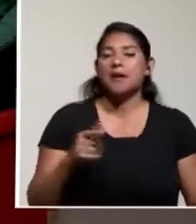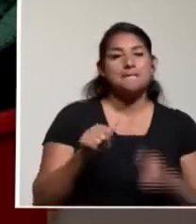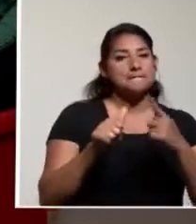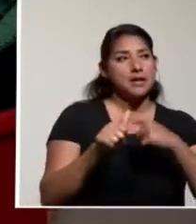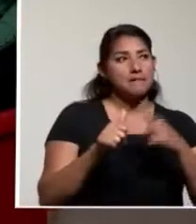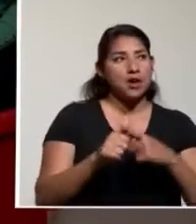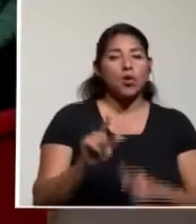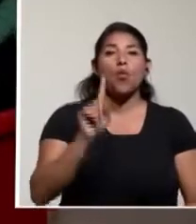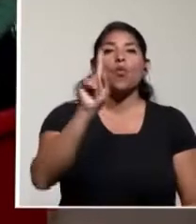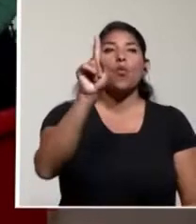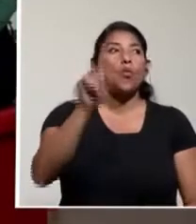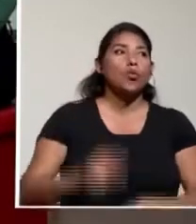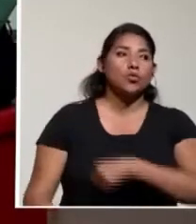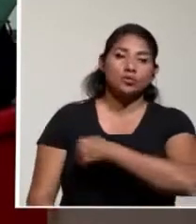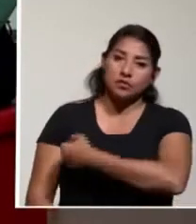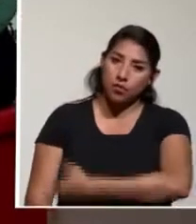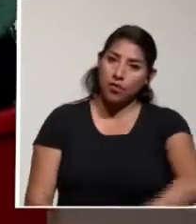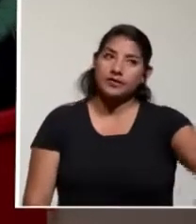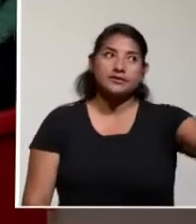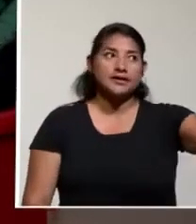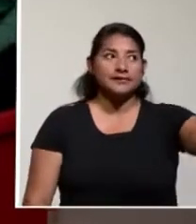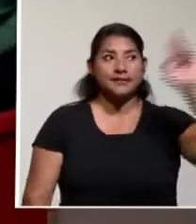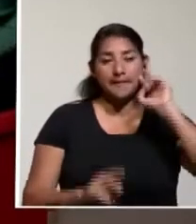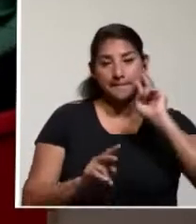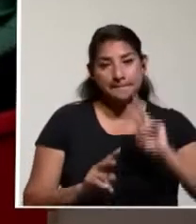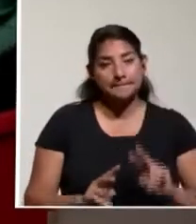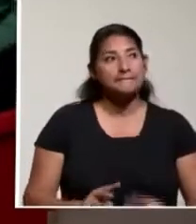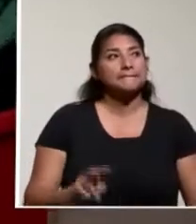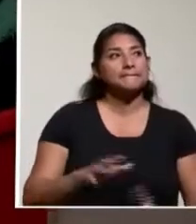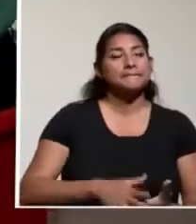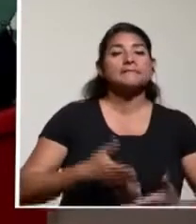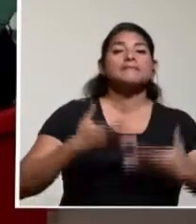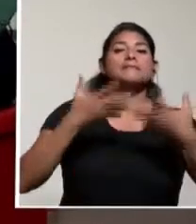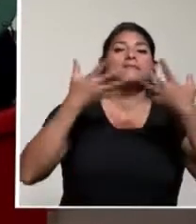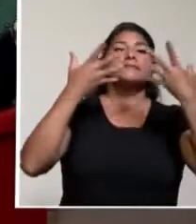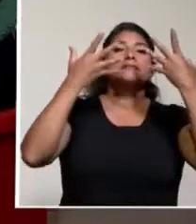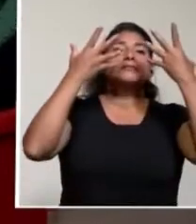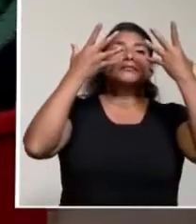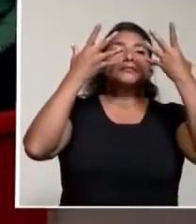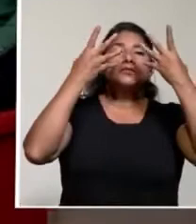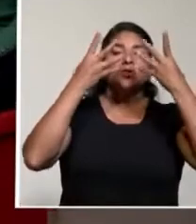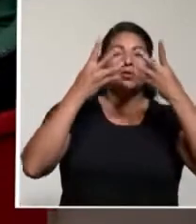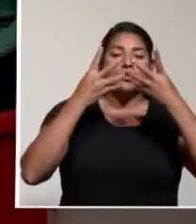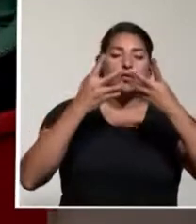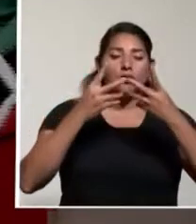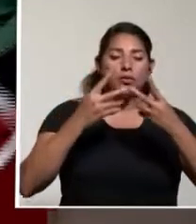¿sí? Extendemos y vamos a aprovechar para respirar.